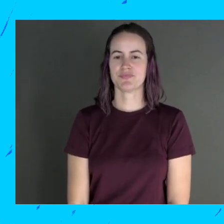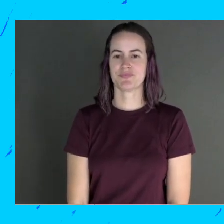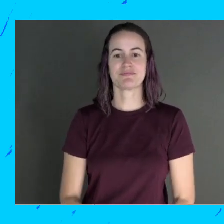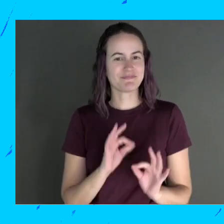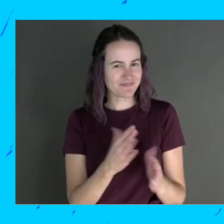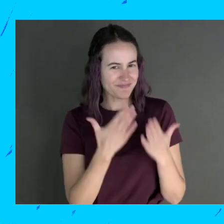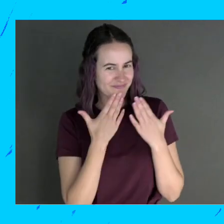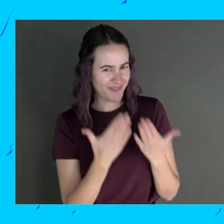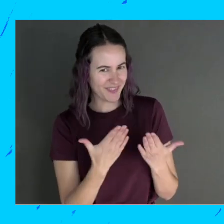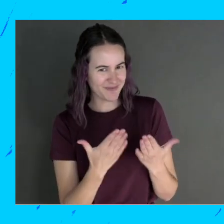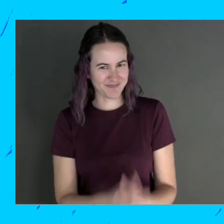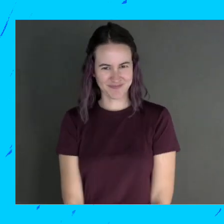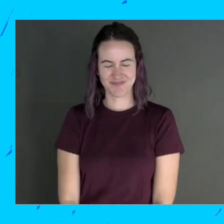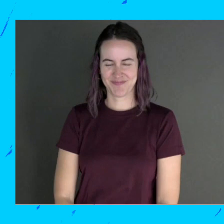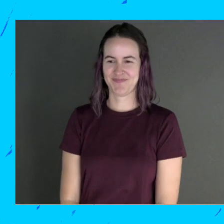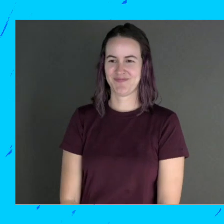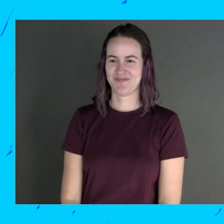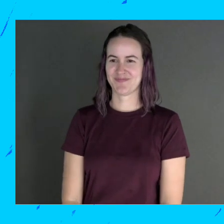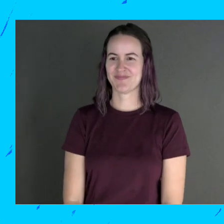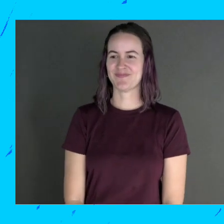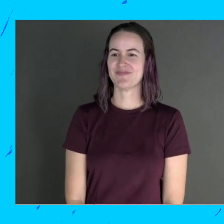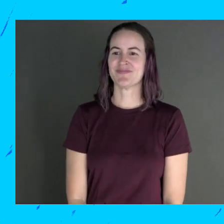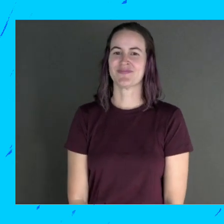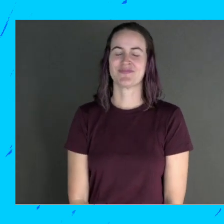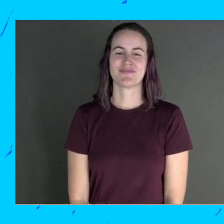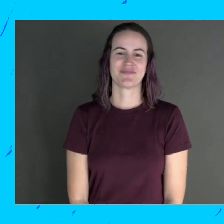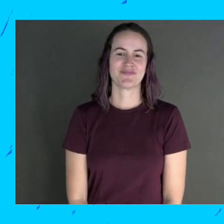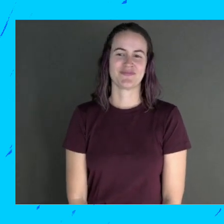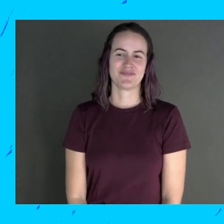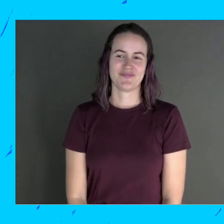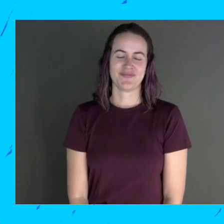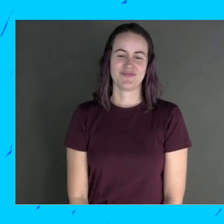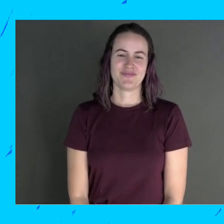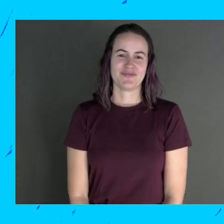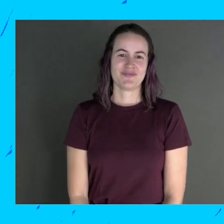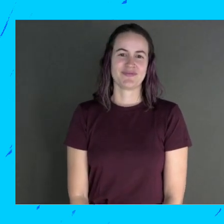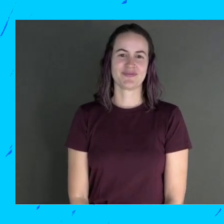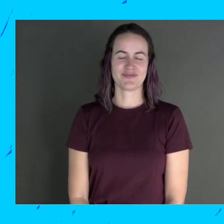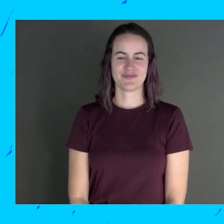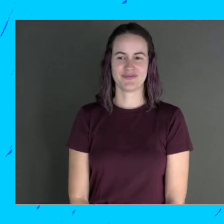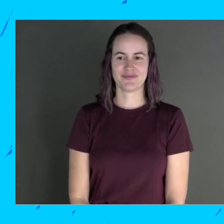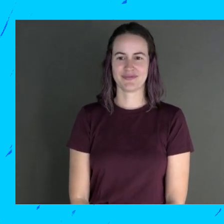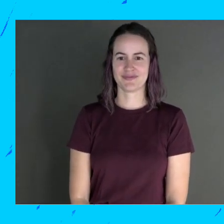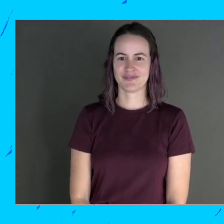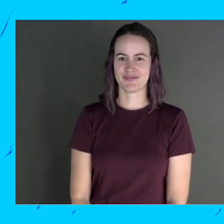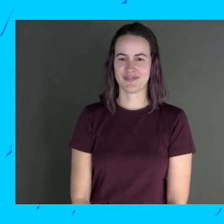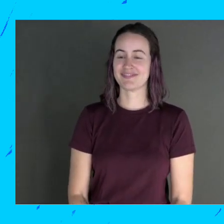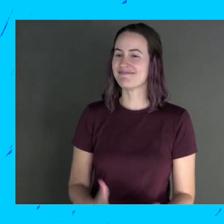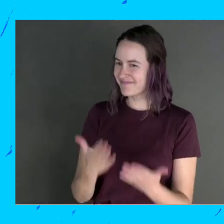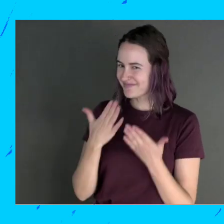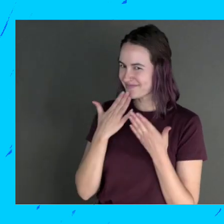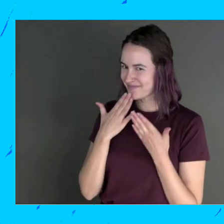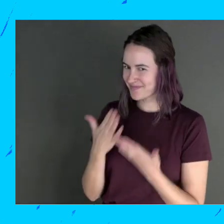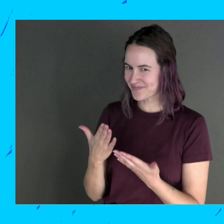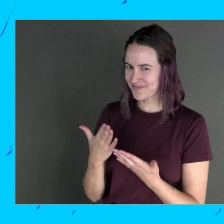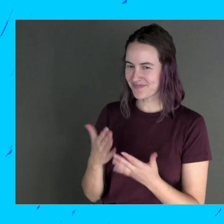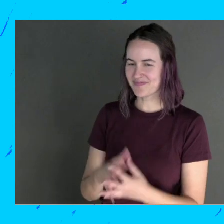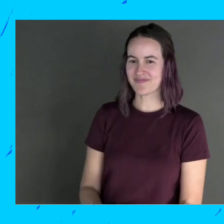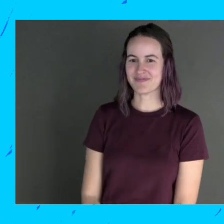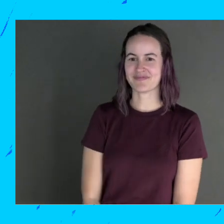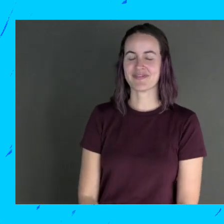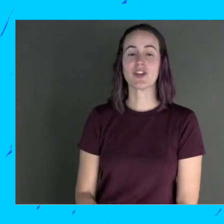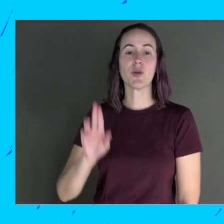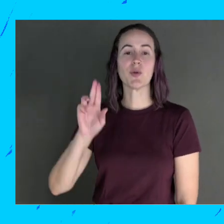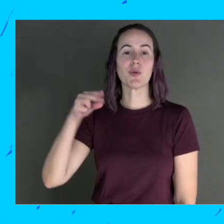la vida del joven. Gracias y te devuelvo la palabra. Gracias, Valentina. Ahora tenemos